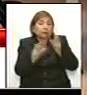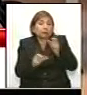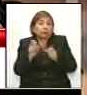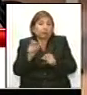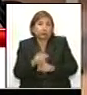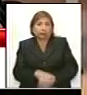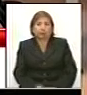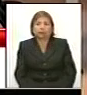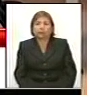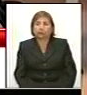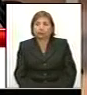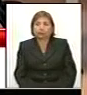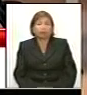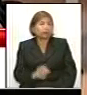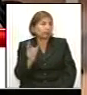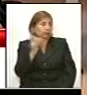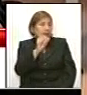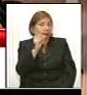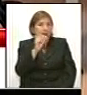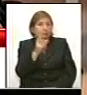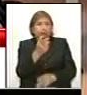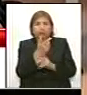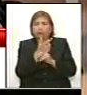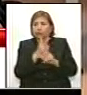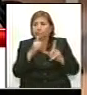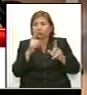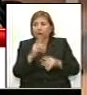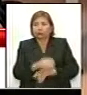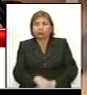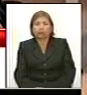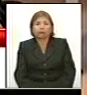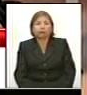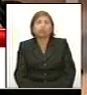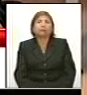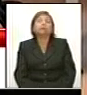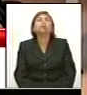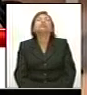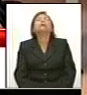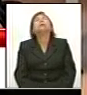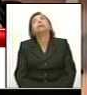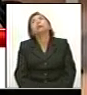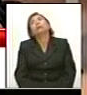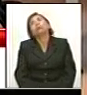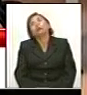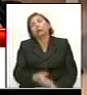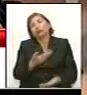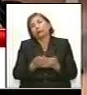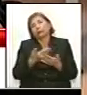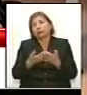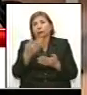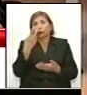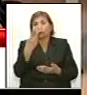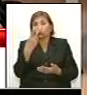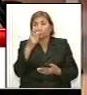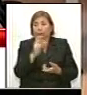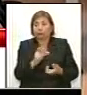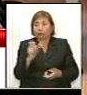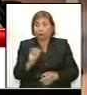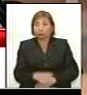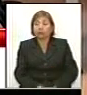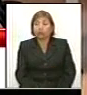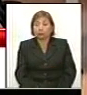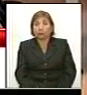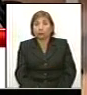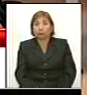personales que no los permiten ser libres. Entonces, en el caso de los dos, ¿ok?